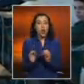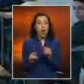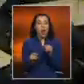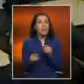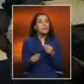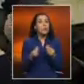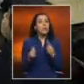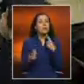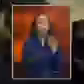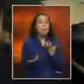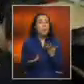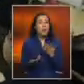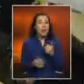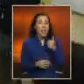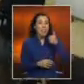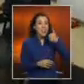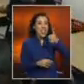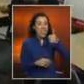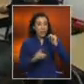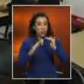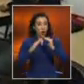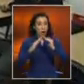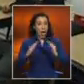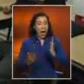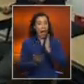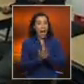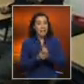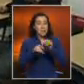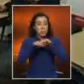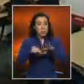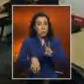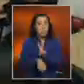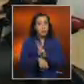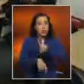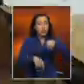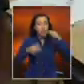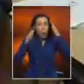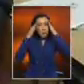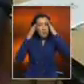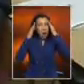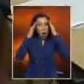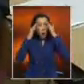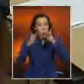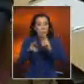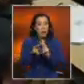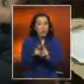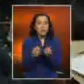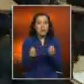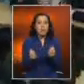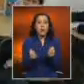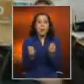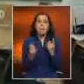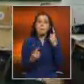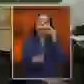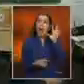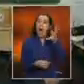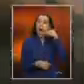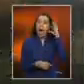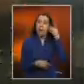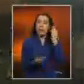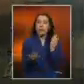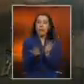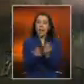sucede porque desde la directora hasta los profesores están preocupados de crear un ambiente propicio para el aprendizaje de los